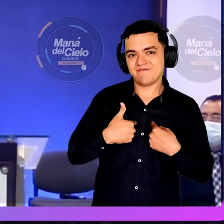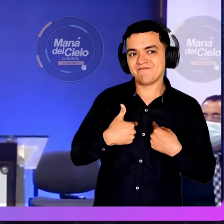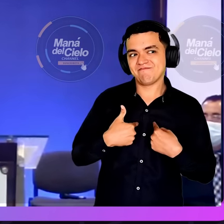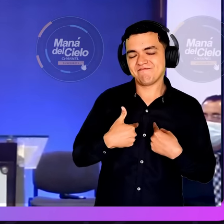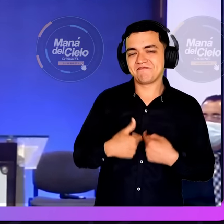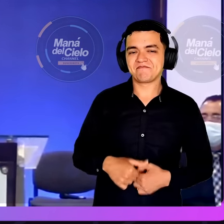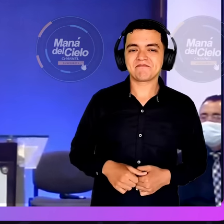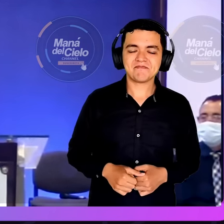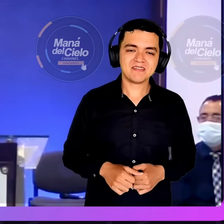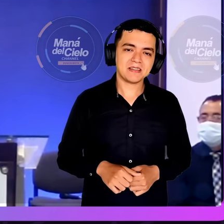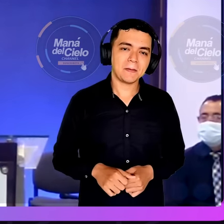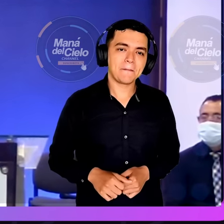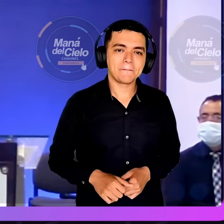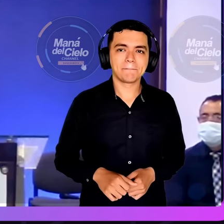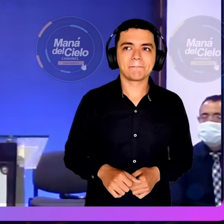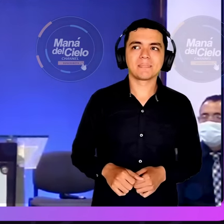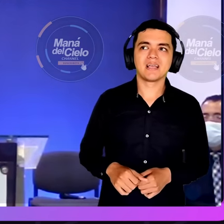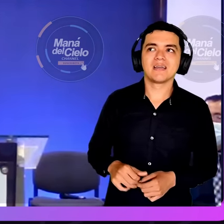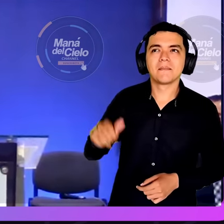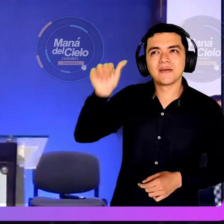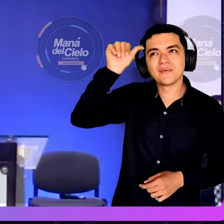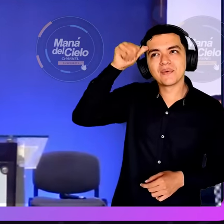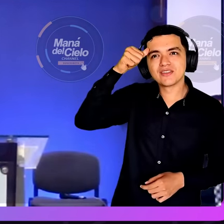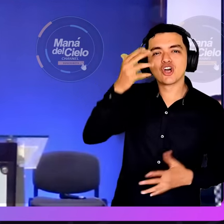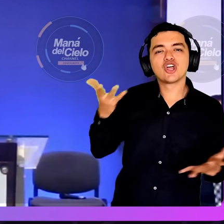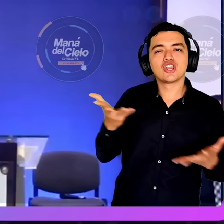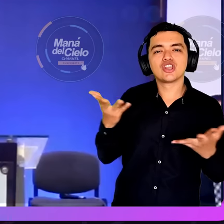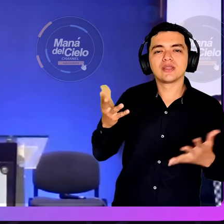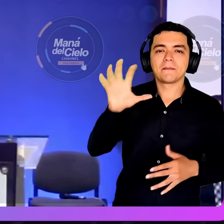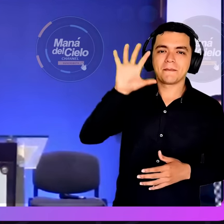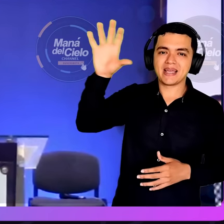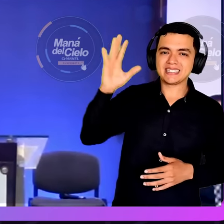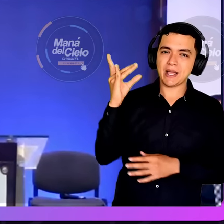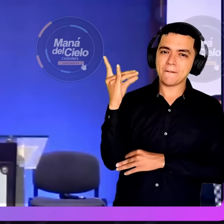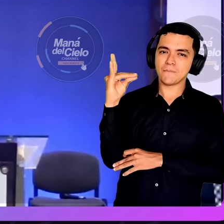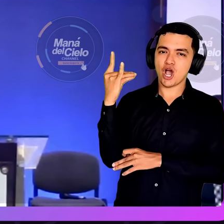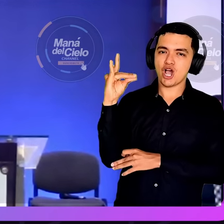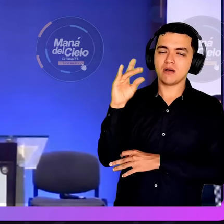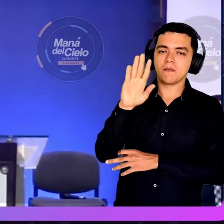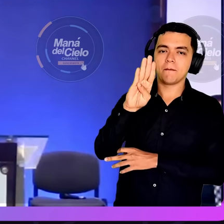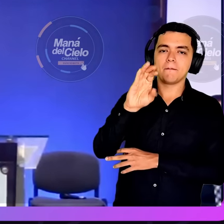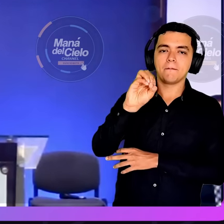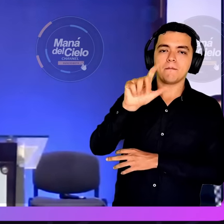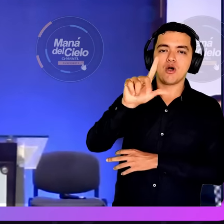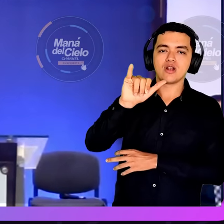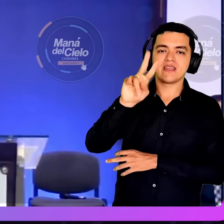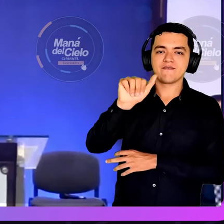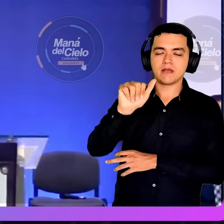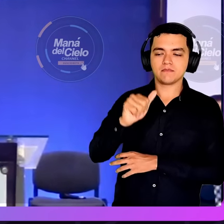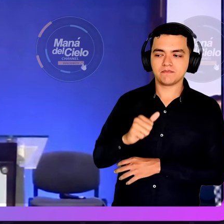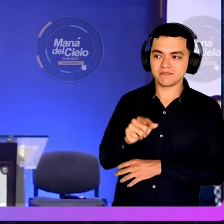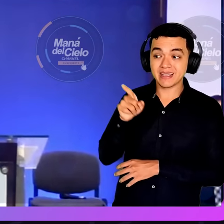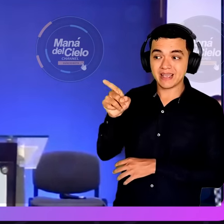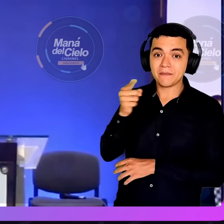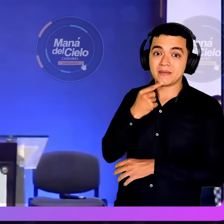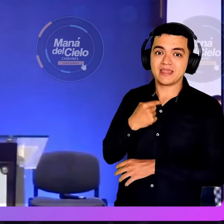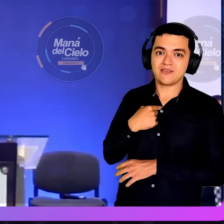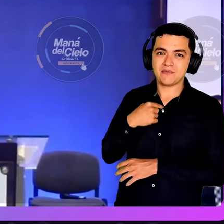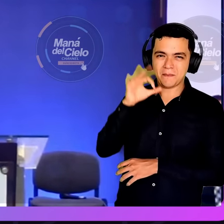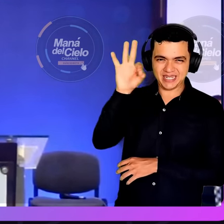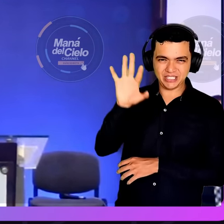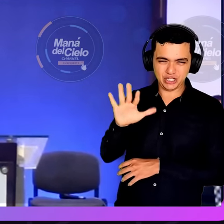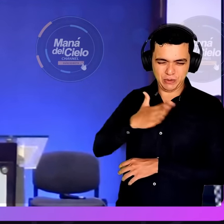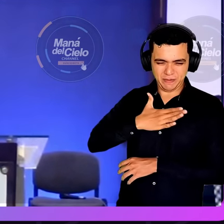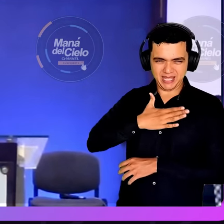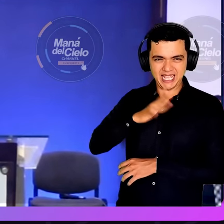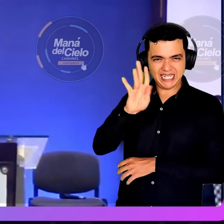no la he encontrado. Pero yo pienso que Dios me permitió esto para formarme. Yo me acuerdo que en Bolivia mi esposo, cuando me dijo que